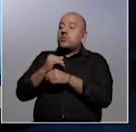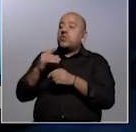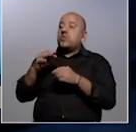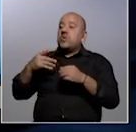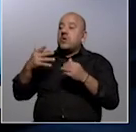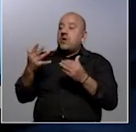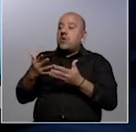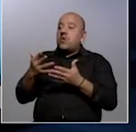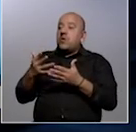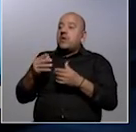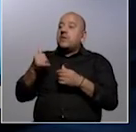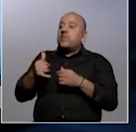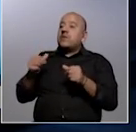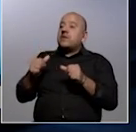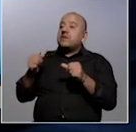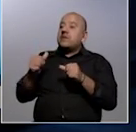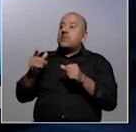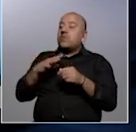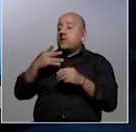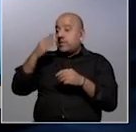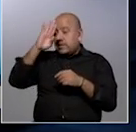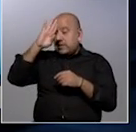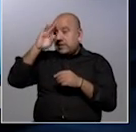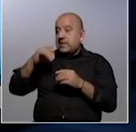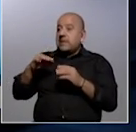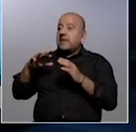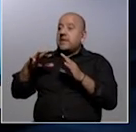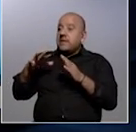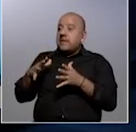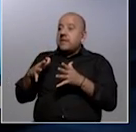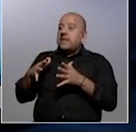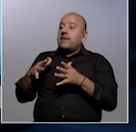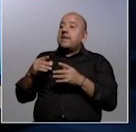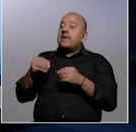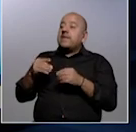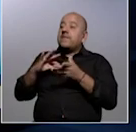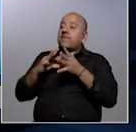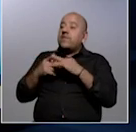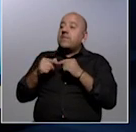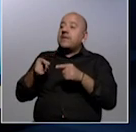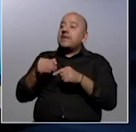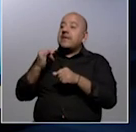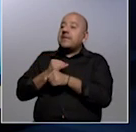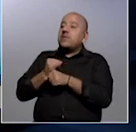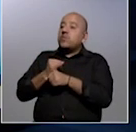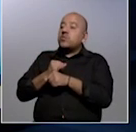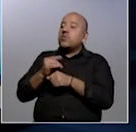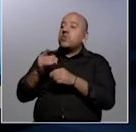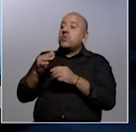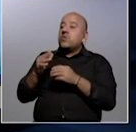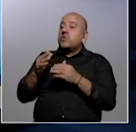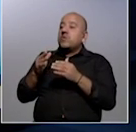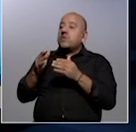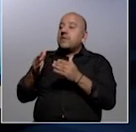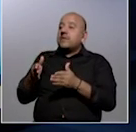tenemos que hacer un aprendizaje conjunto de lo que va a ser este esta forma de que la institución se transforme en hice esa